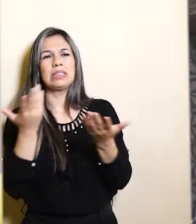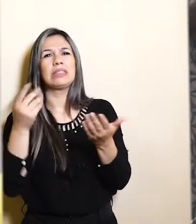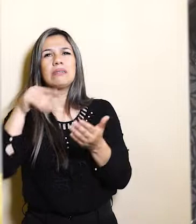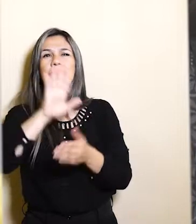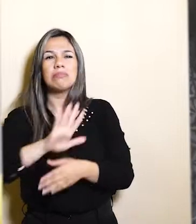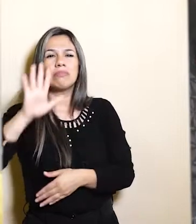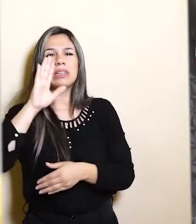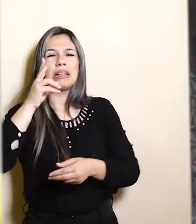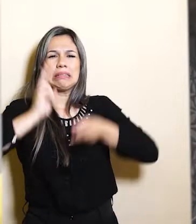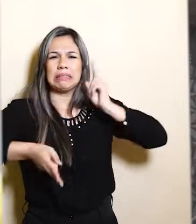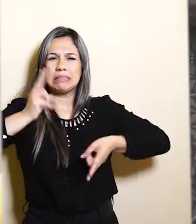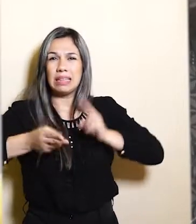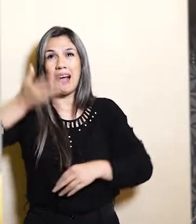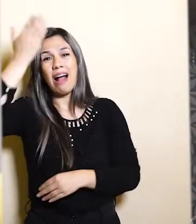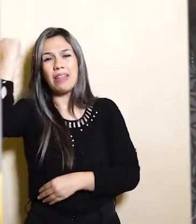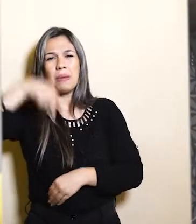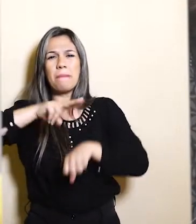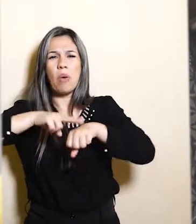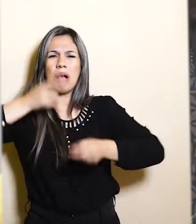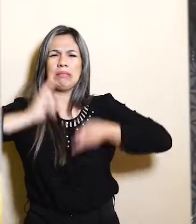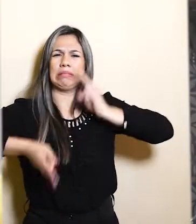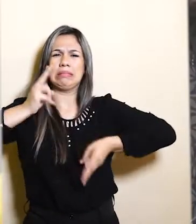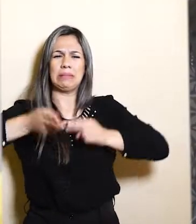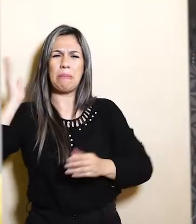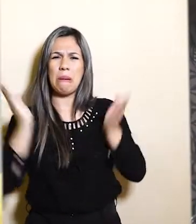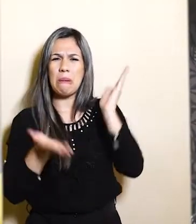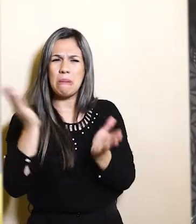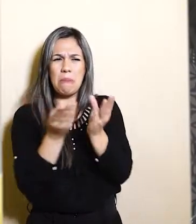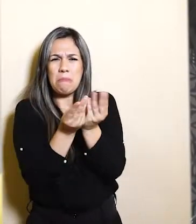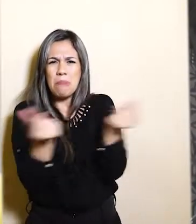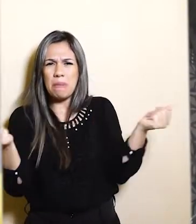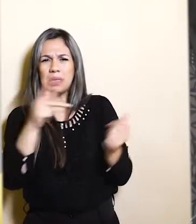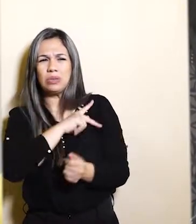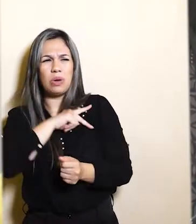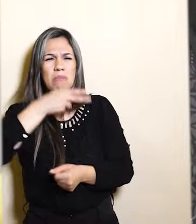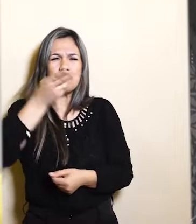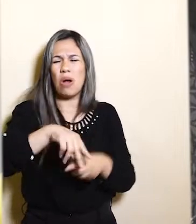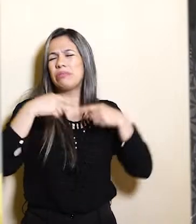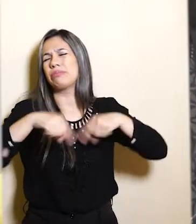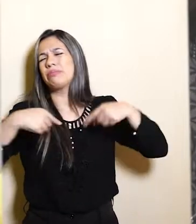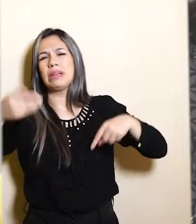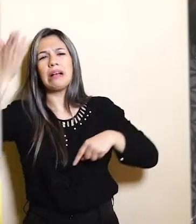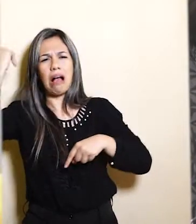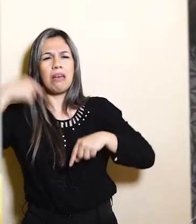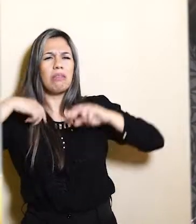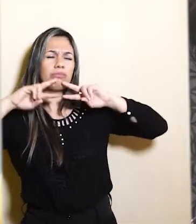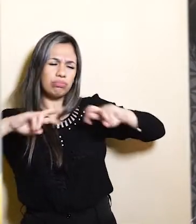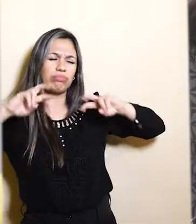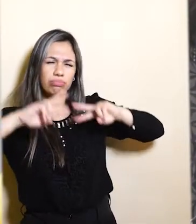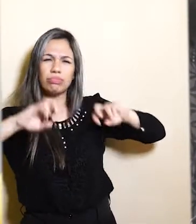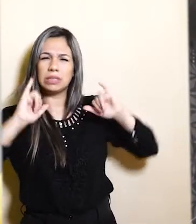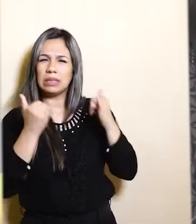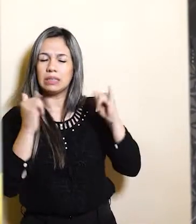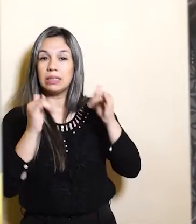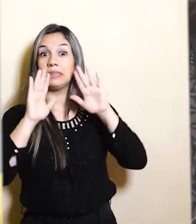continente, incluido la dictadura paraguaya. Hicimos investigación sobre tortura, desaparición forzada, ejecuciones extrajudiciales. Pero yo debo decirte, Menchi, que